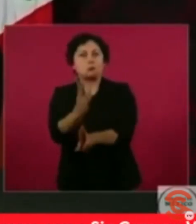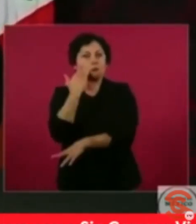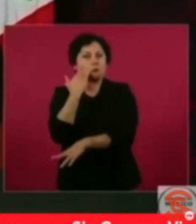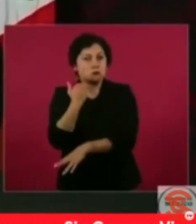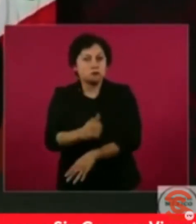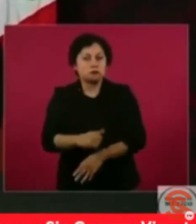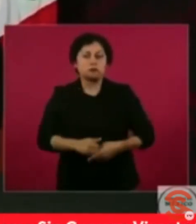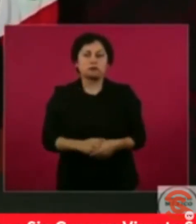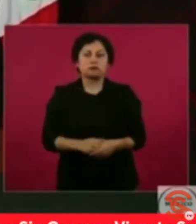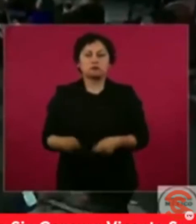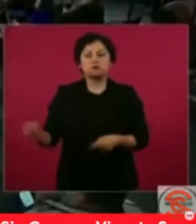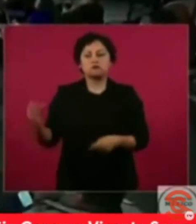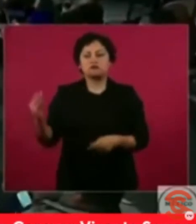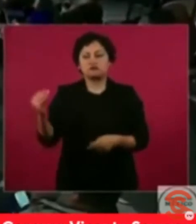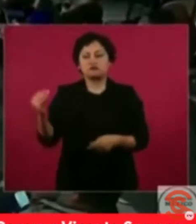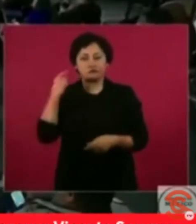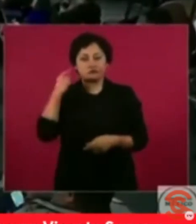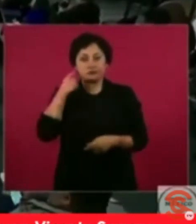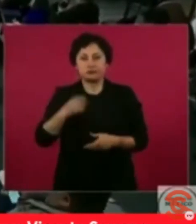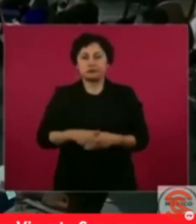ha pedido, Argentina ha pedido